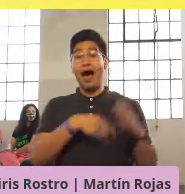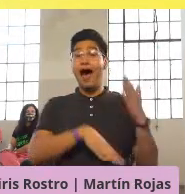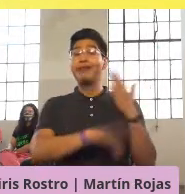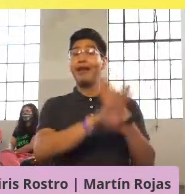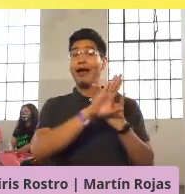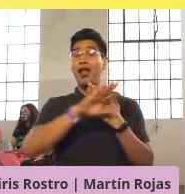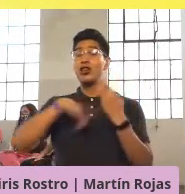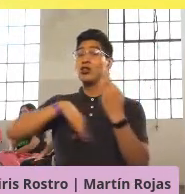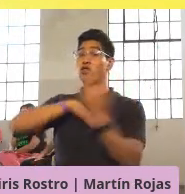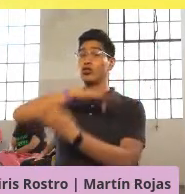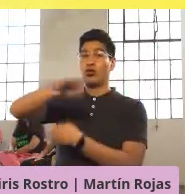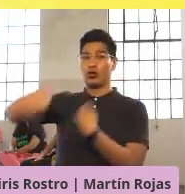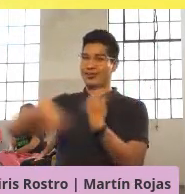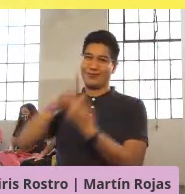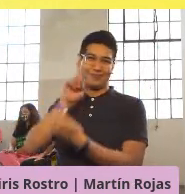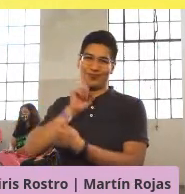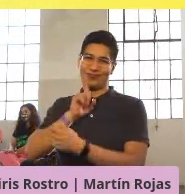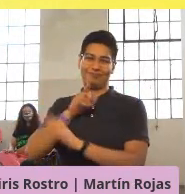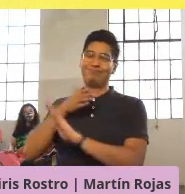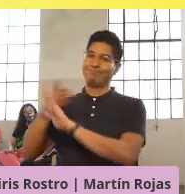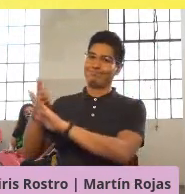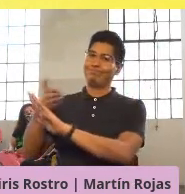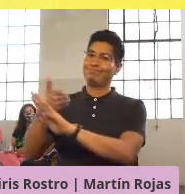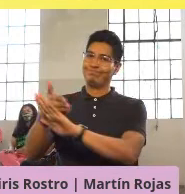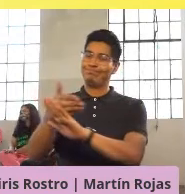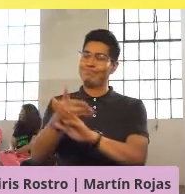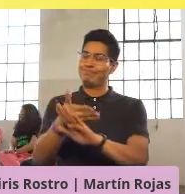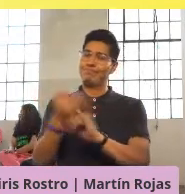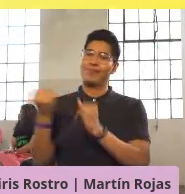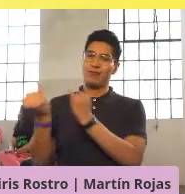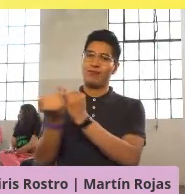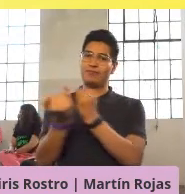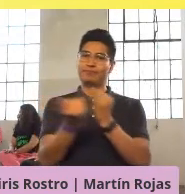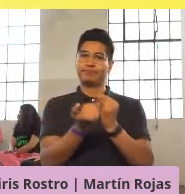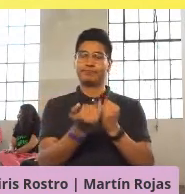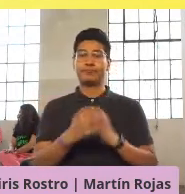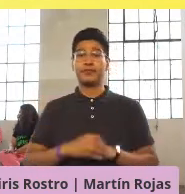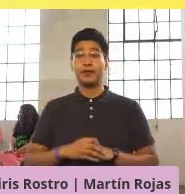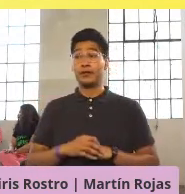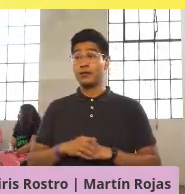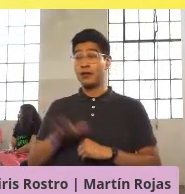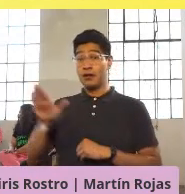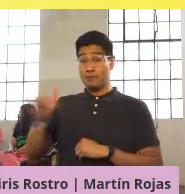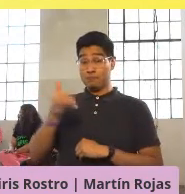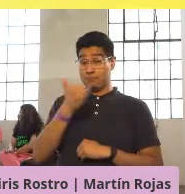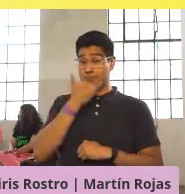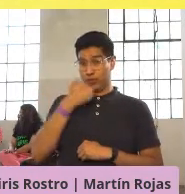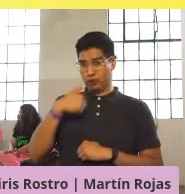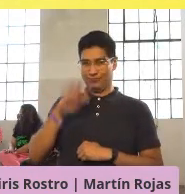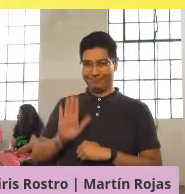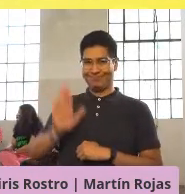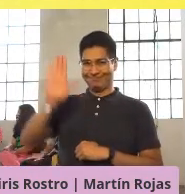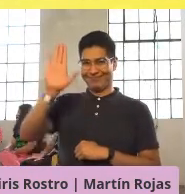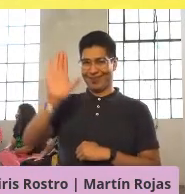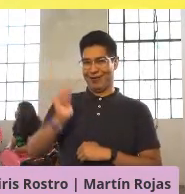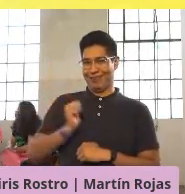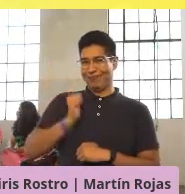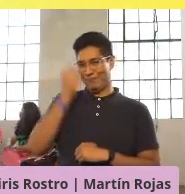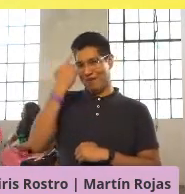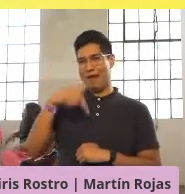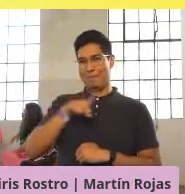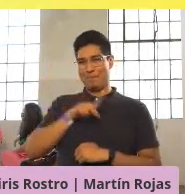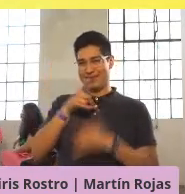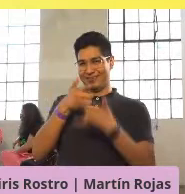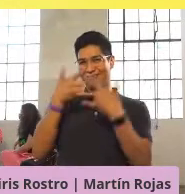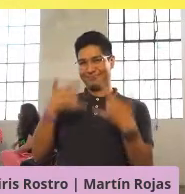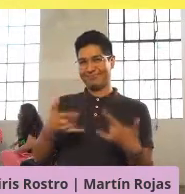todas, en muchos sentidos. Totalmente. A mí, yo quiero nada más meter mi cuchara también de una experiencia personal